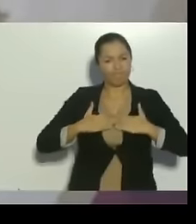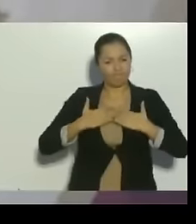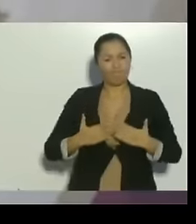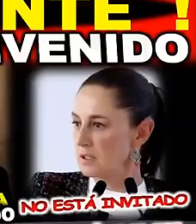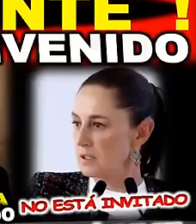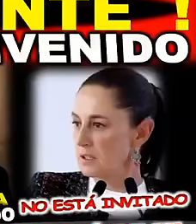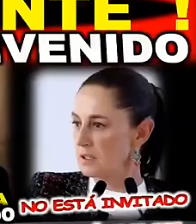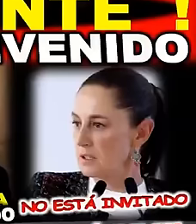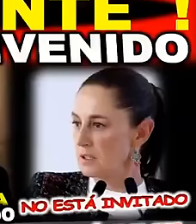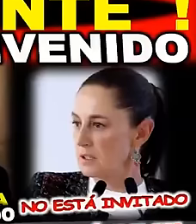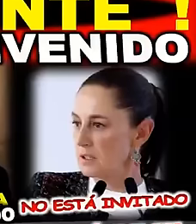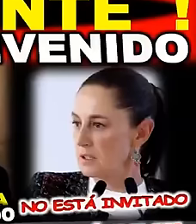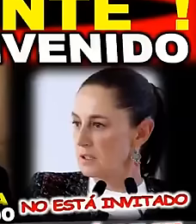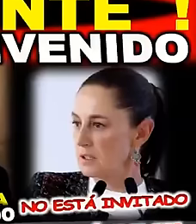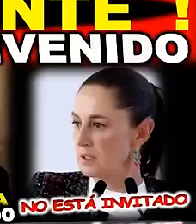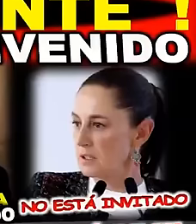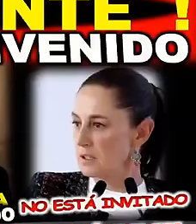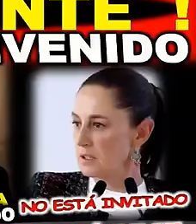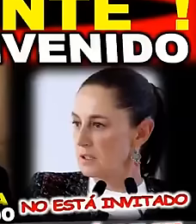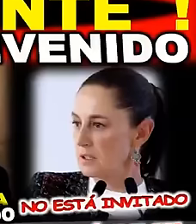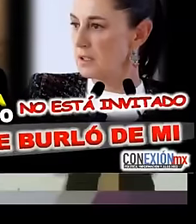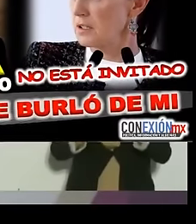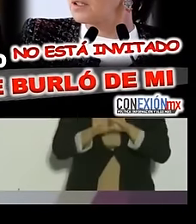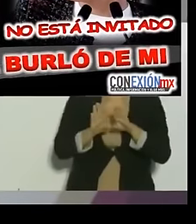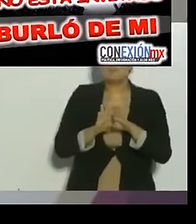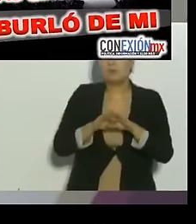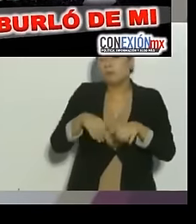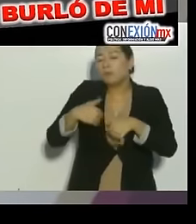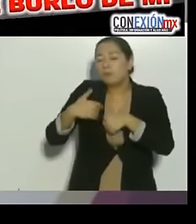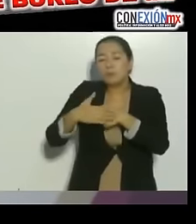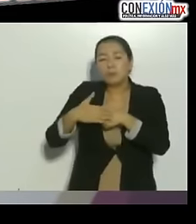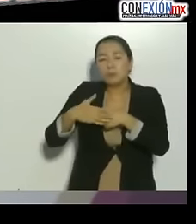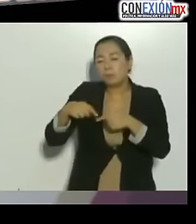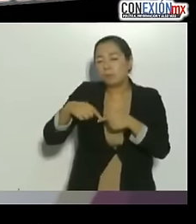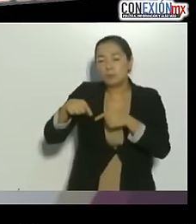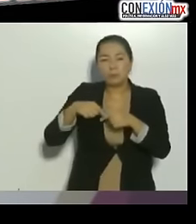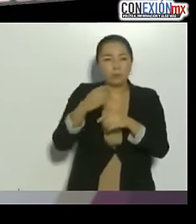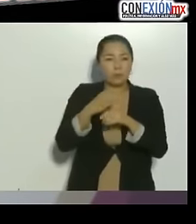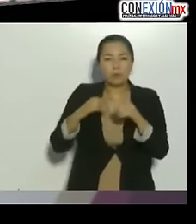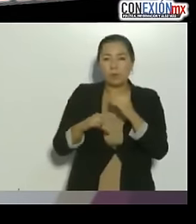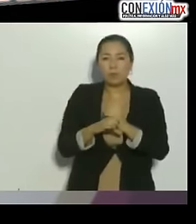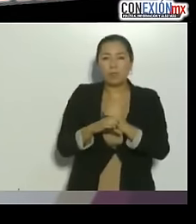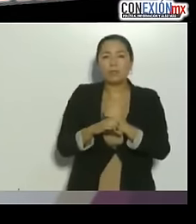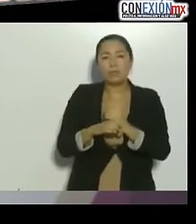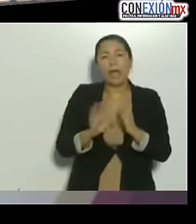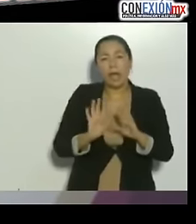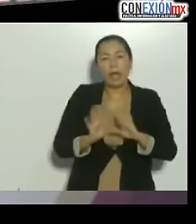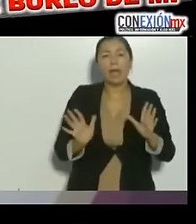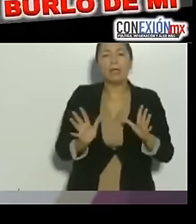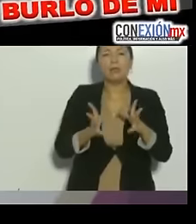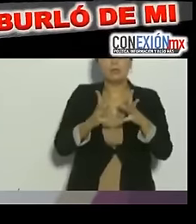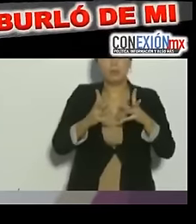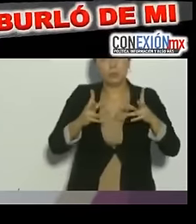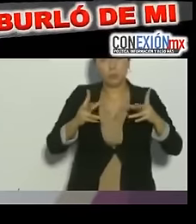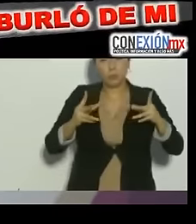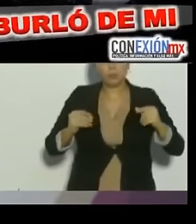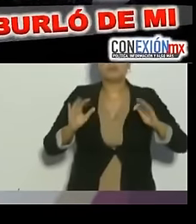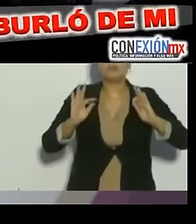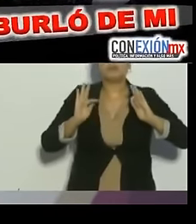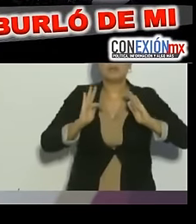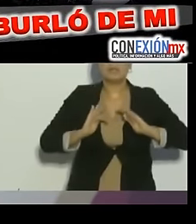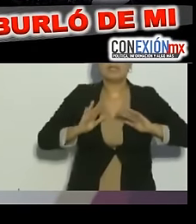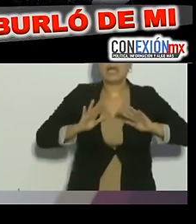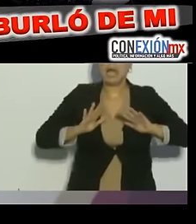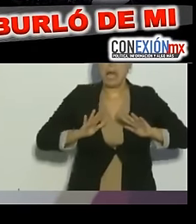realidad nos están tratando pues como nuestras la continuación de la colonia no ellos todavía se siguen sintiendo preponderantes se